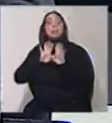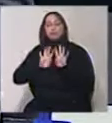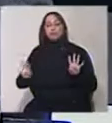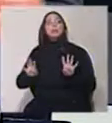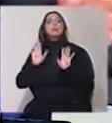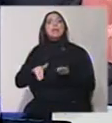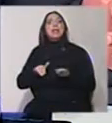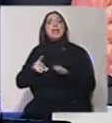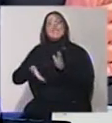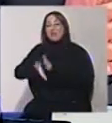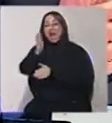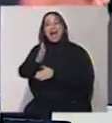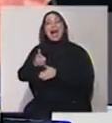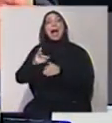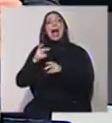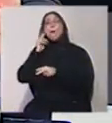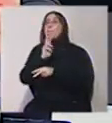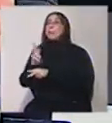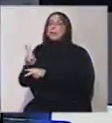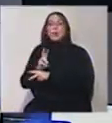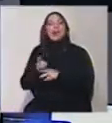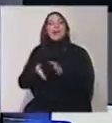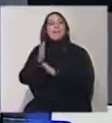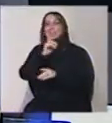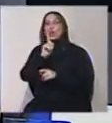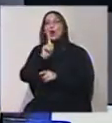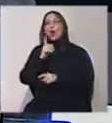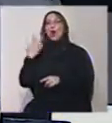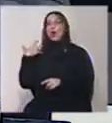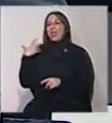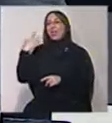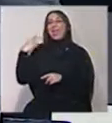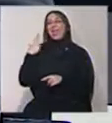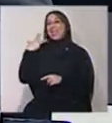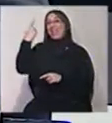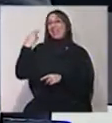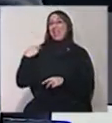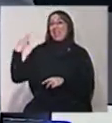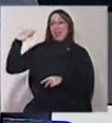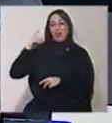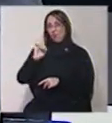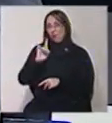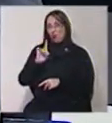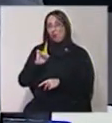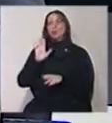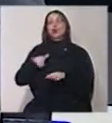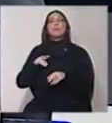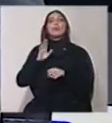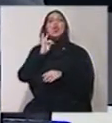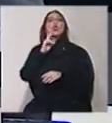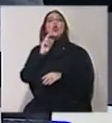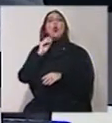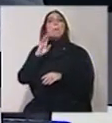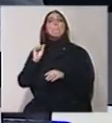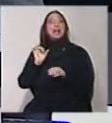los que van a salir a patrullar, porque los que van a salir a patrullar no son los generales, son las tropas. Entonces, ahí tenemos,